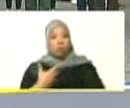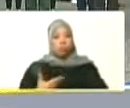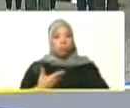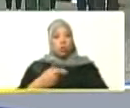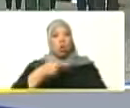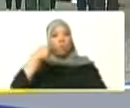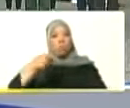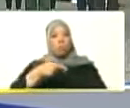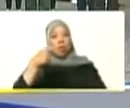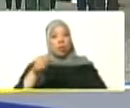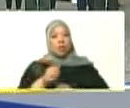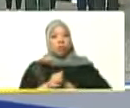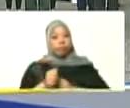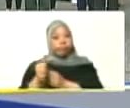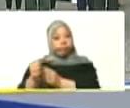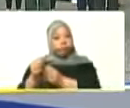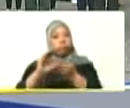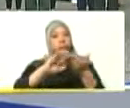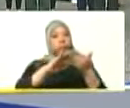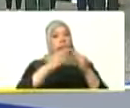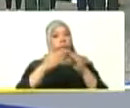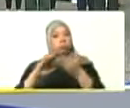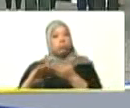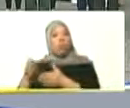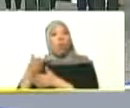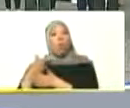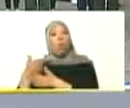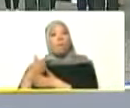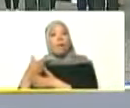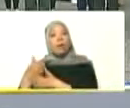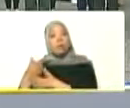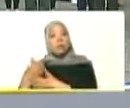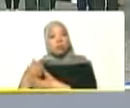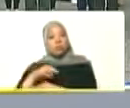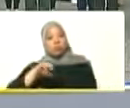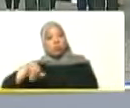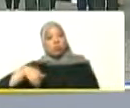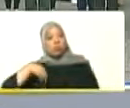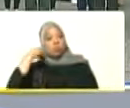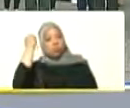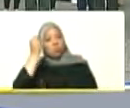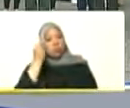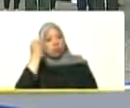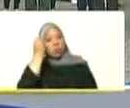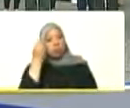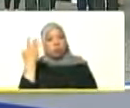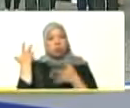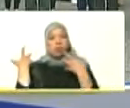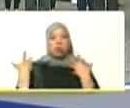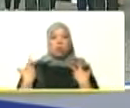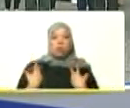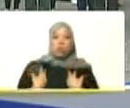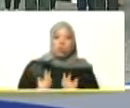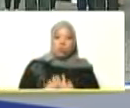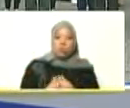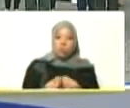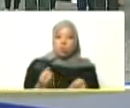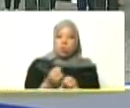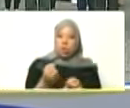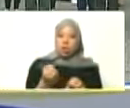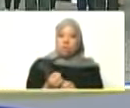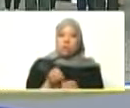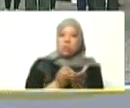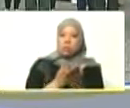liderazgo colectivo, de liderazgo compartido. Eso somos nosotros. Y ahí vamos juntos, mira, unidos siempre,